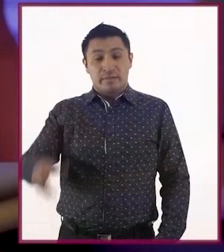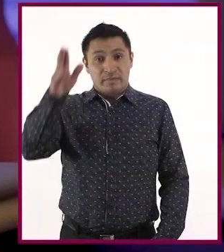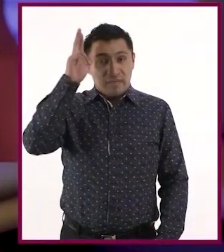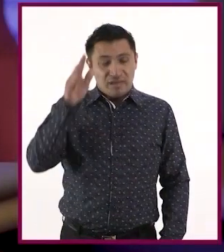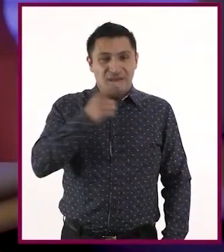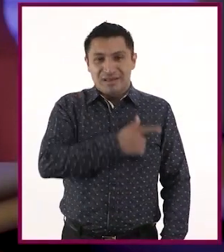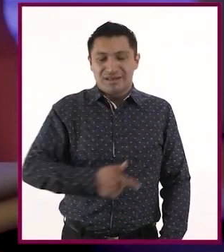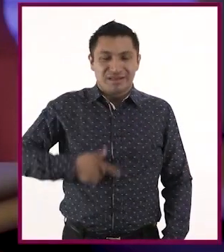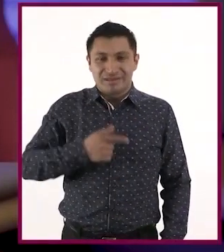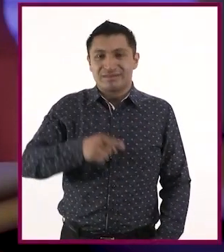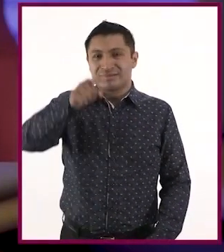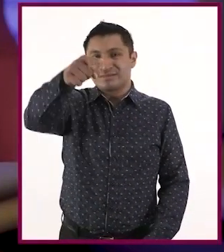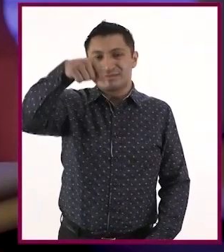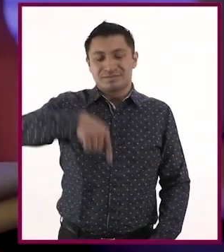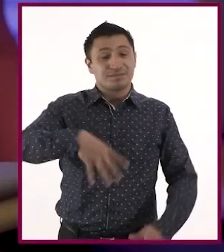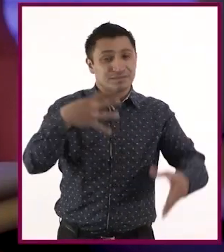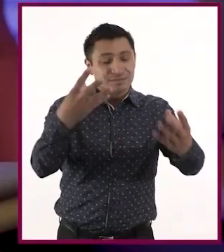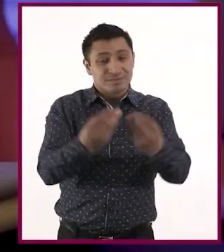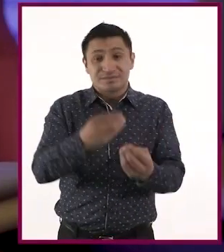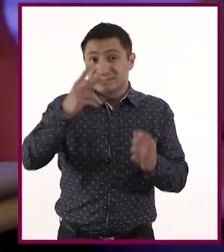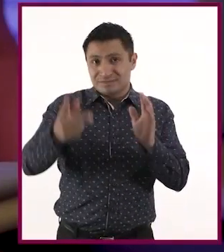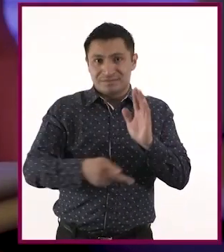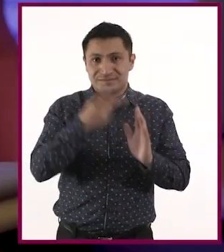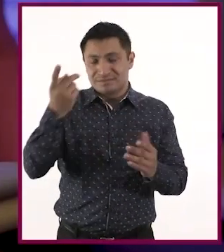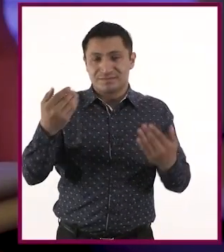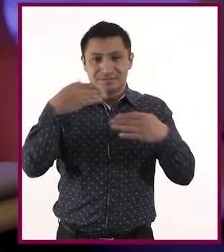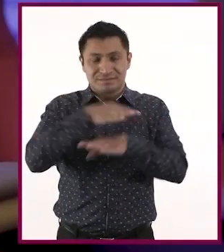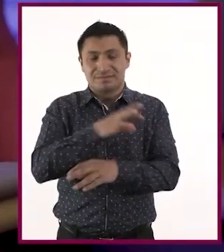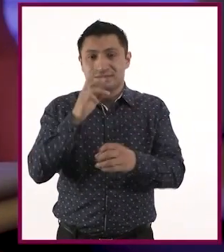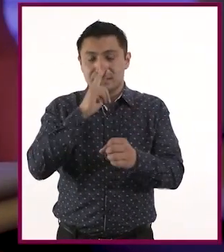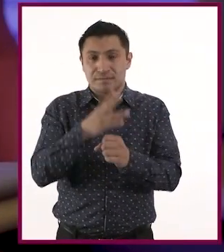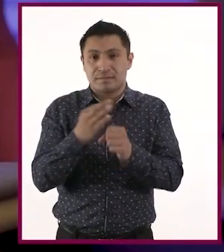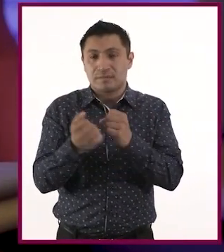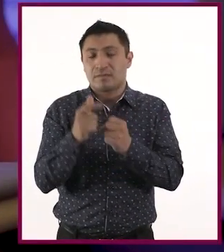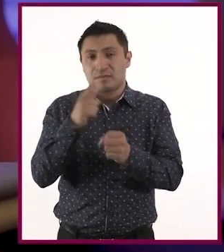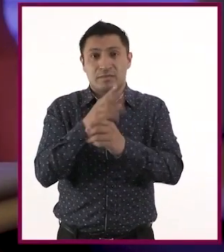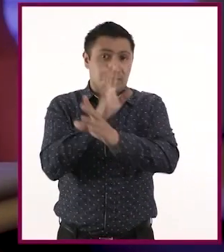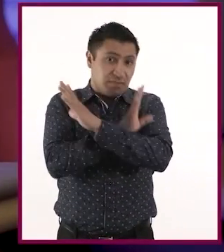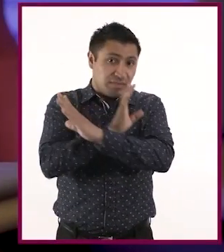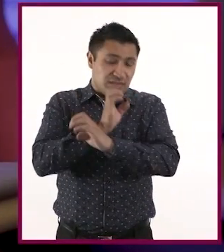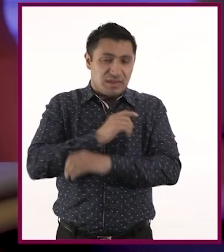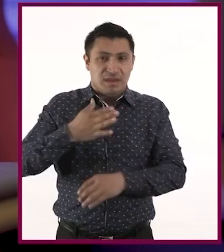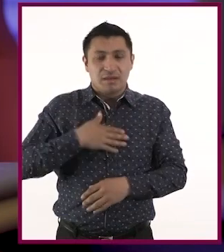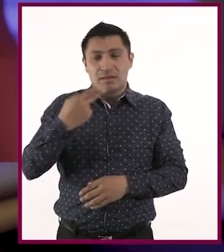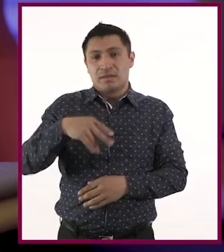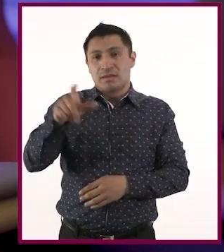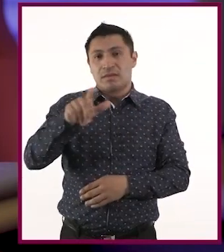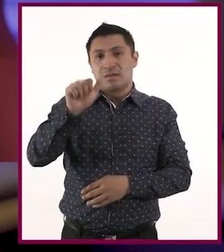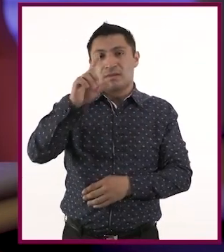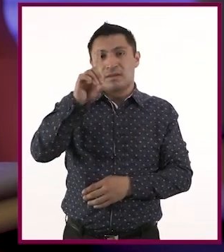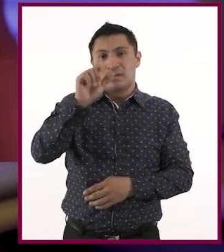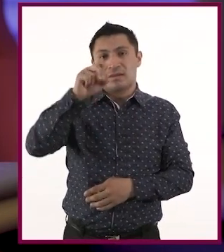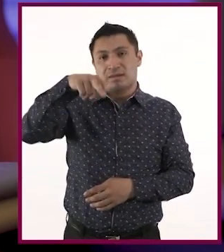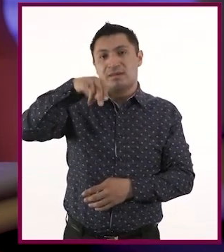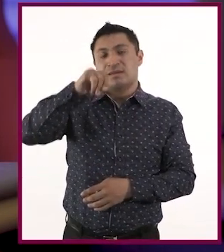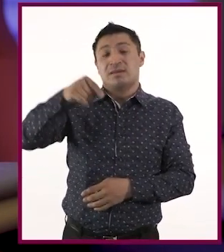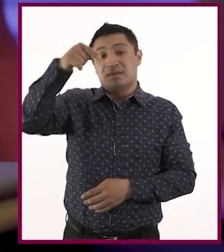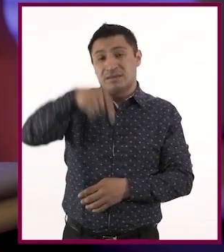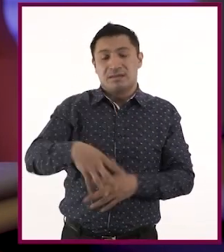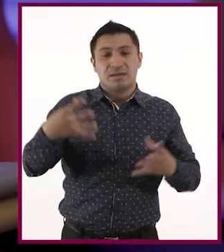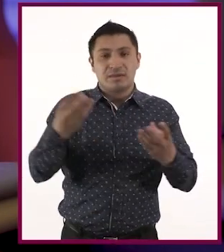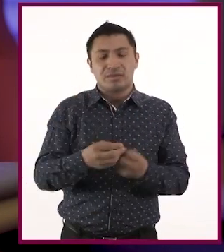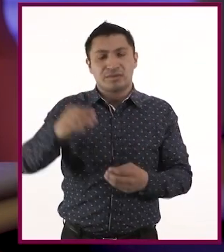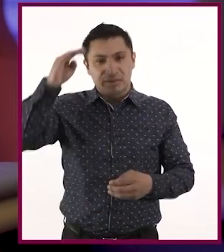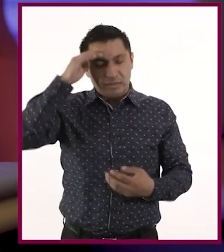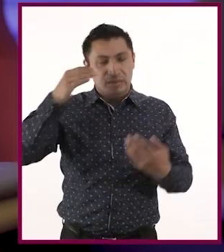Hola, me da mucho gusto que nos acompañen en un programa más de responsabilidad social, cívica y ética. Yo soy Shadani Policanti y este es un espacio para